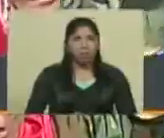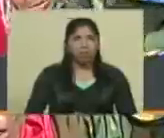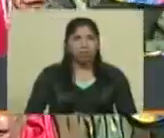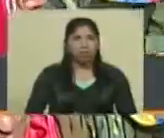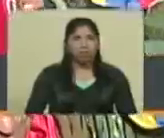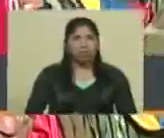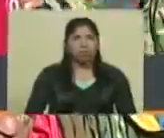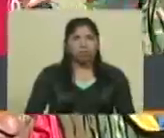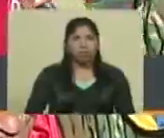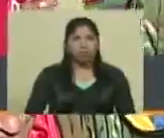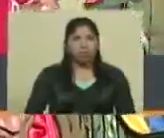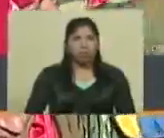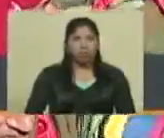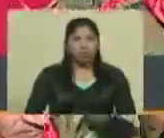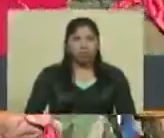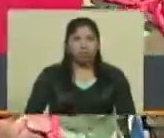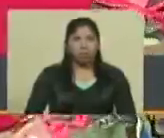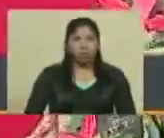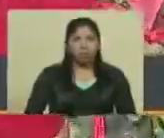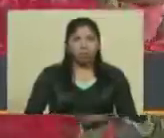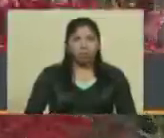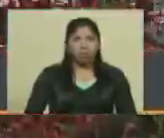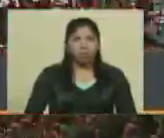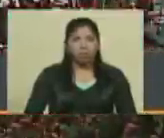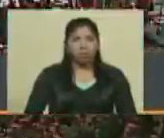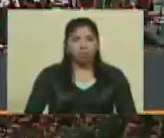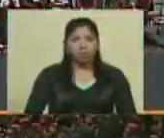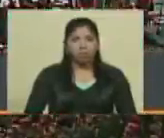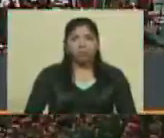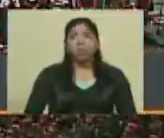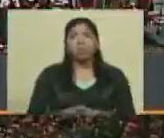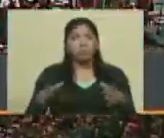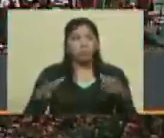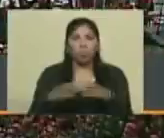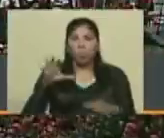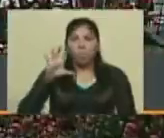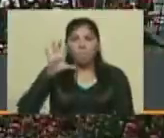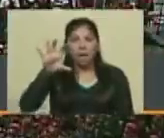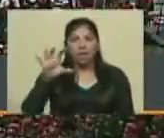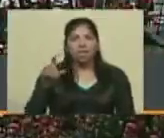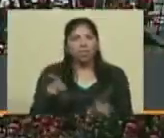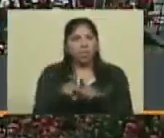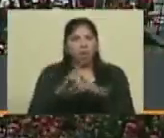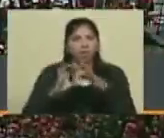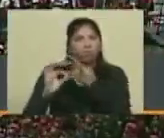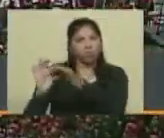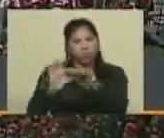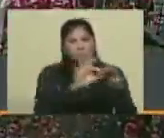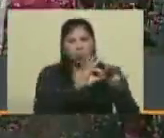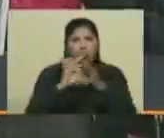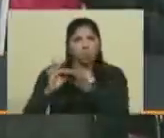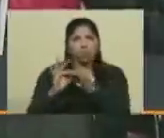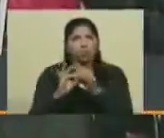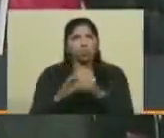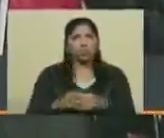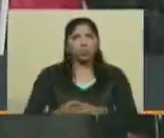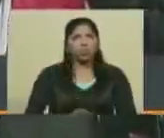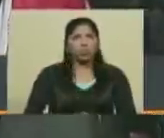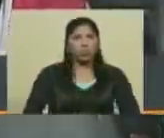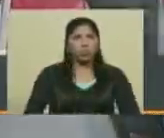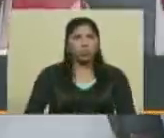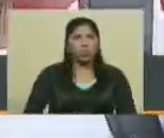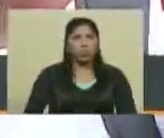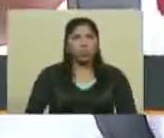acompañando a este hermoso pueblo, hoy convertido en una unidad sólida,